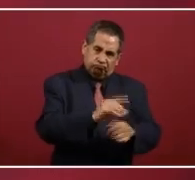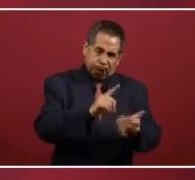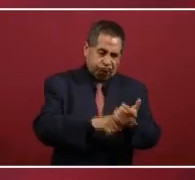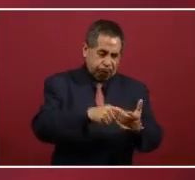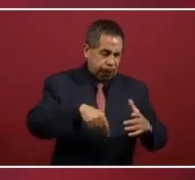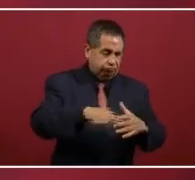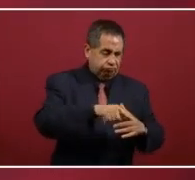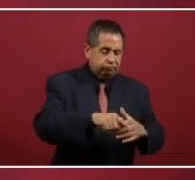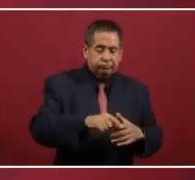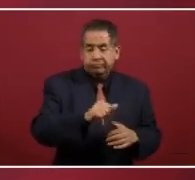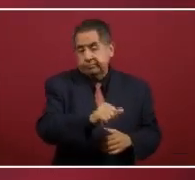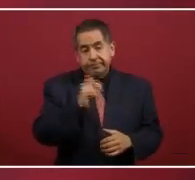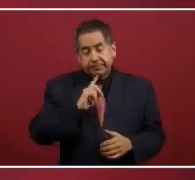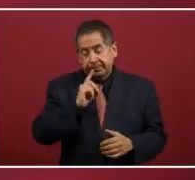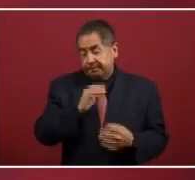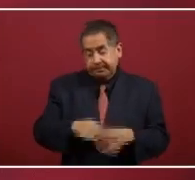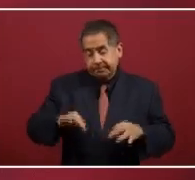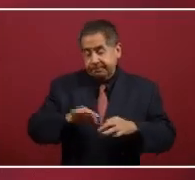de las mujeres.